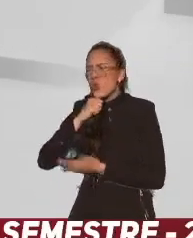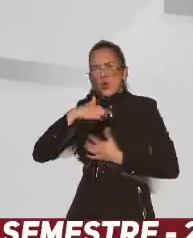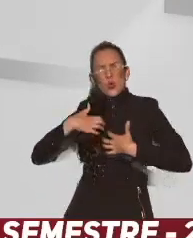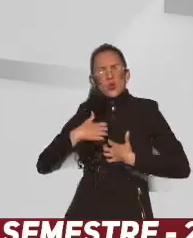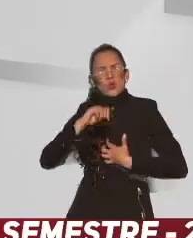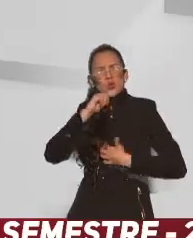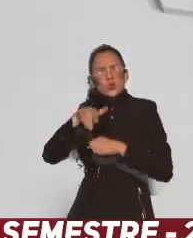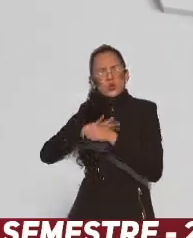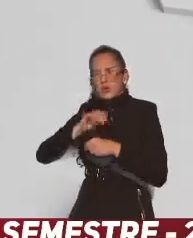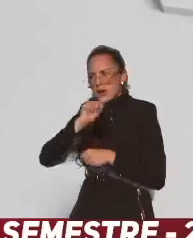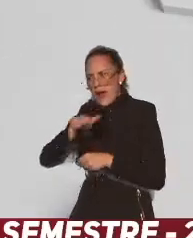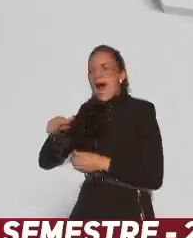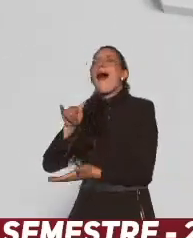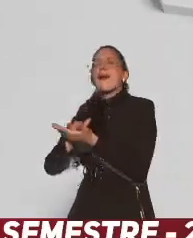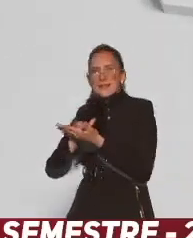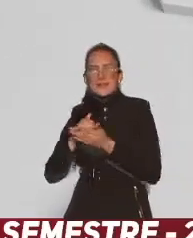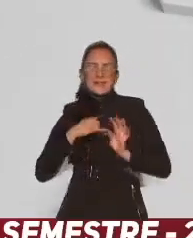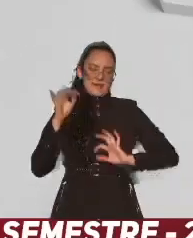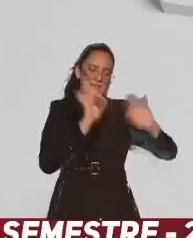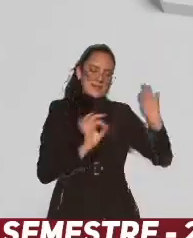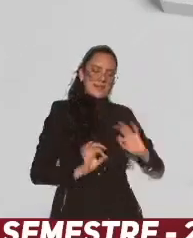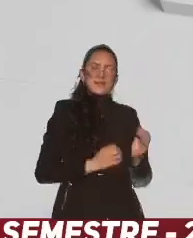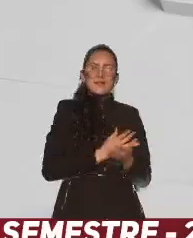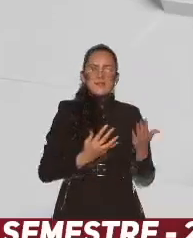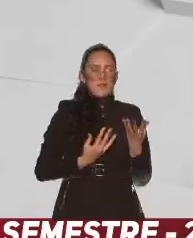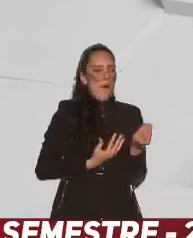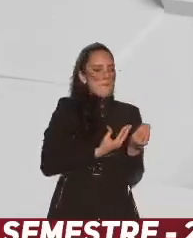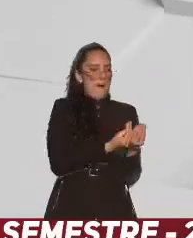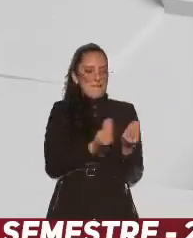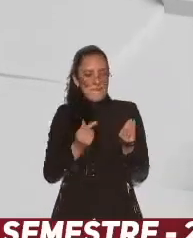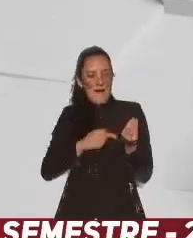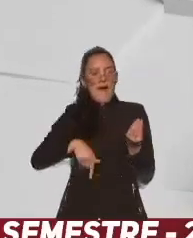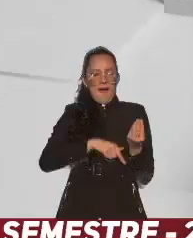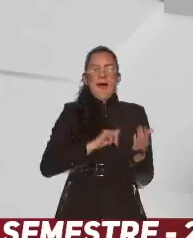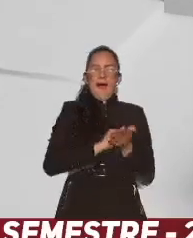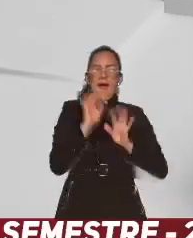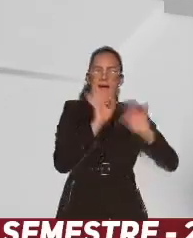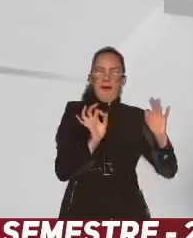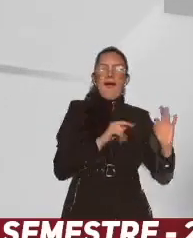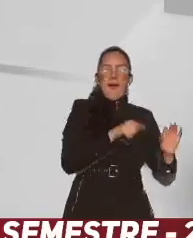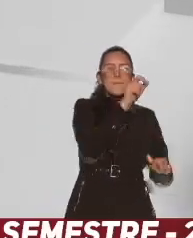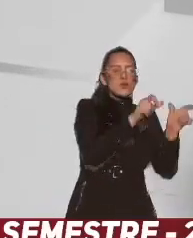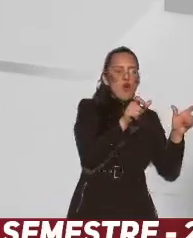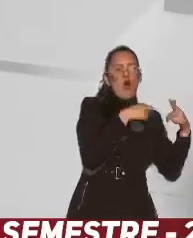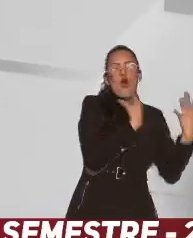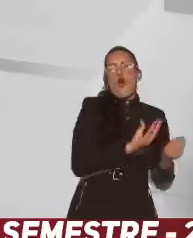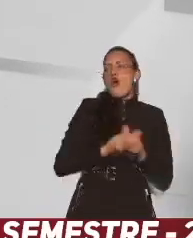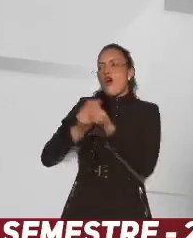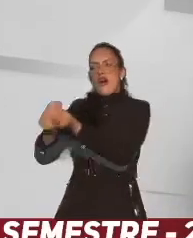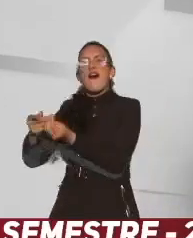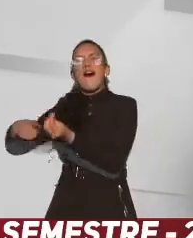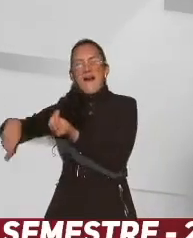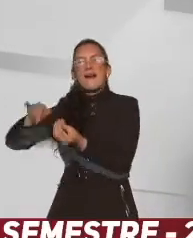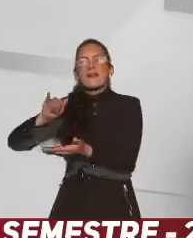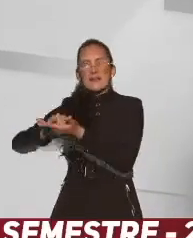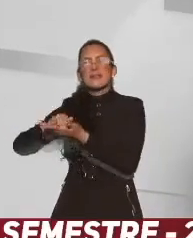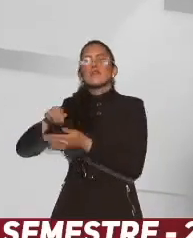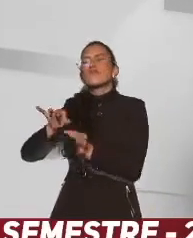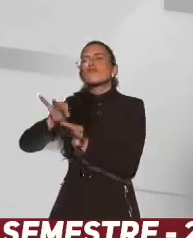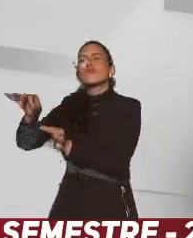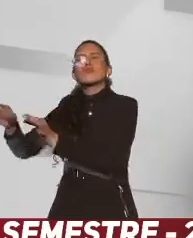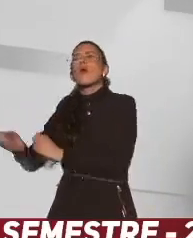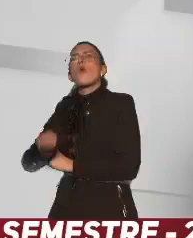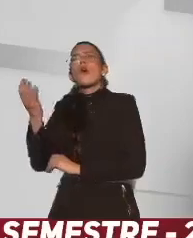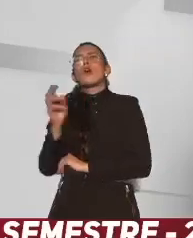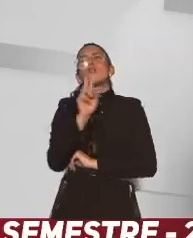169 unidades tipo pelotón, que tuvieron su enfoque en el cubrimiento de 248 veredas. En apoyo